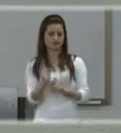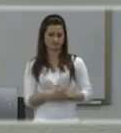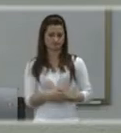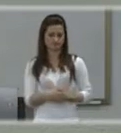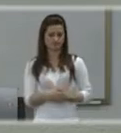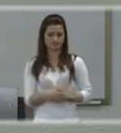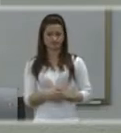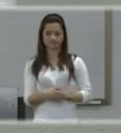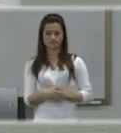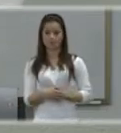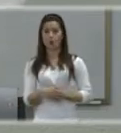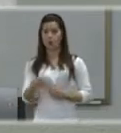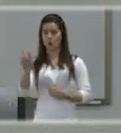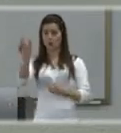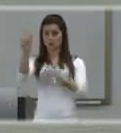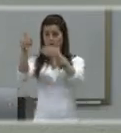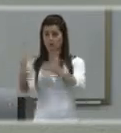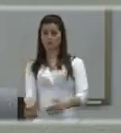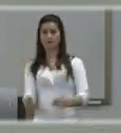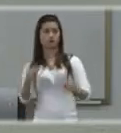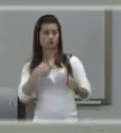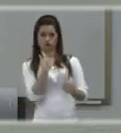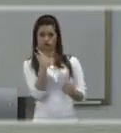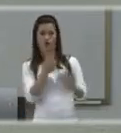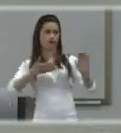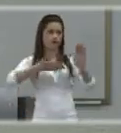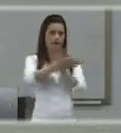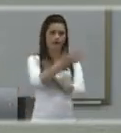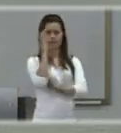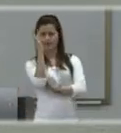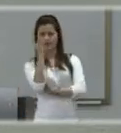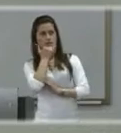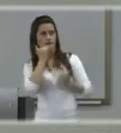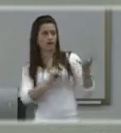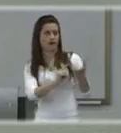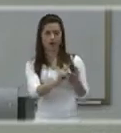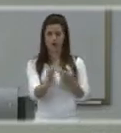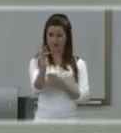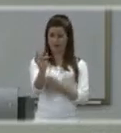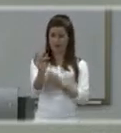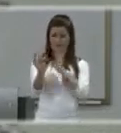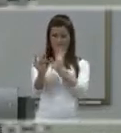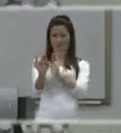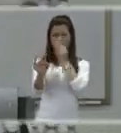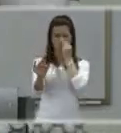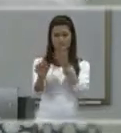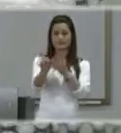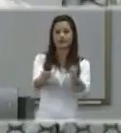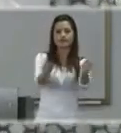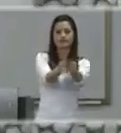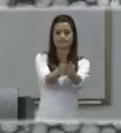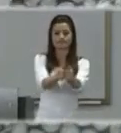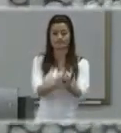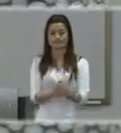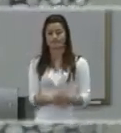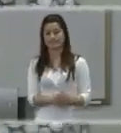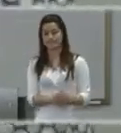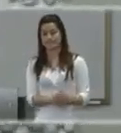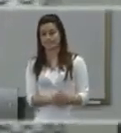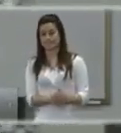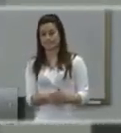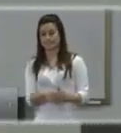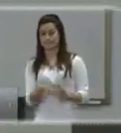prestar testimonio directamente. Y hay ciertos patrones que sería bueno